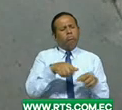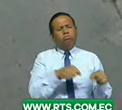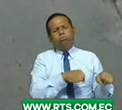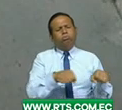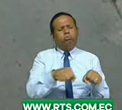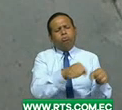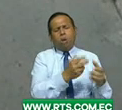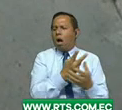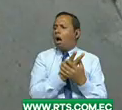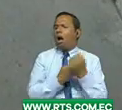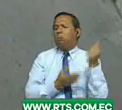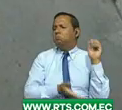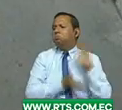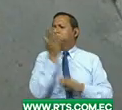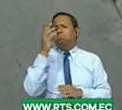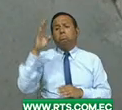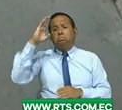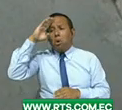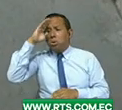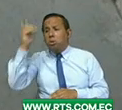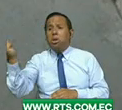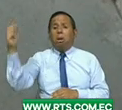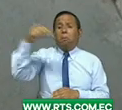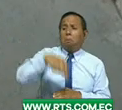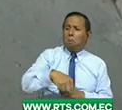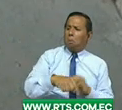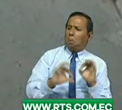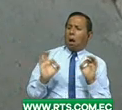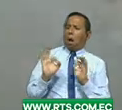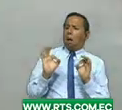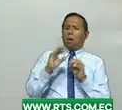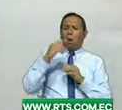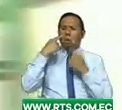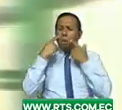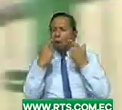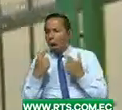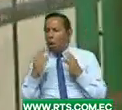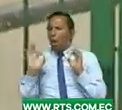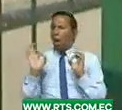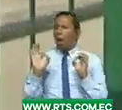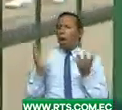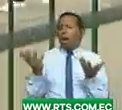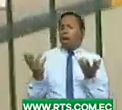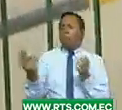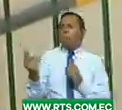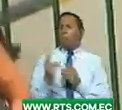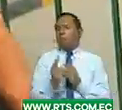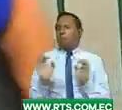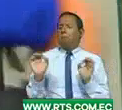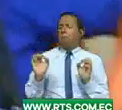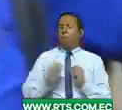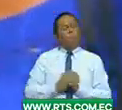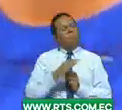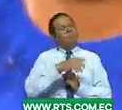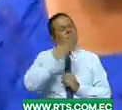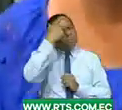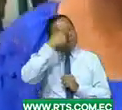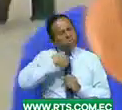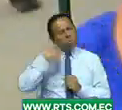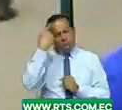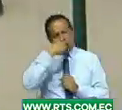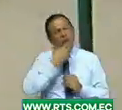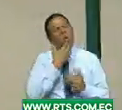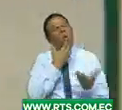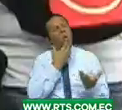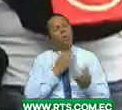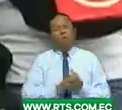cuadra. Ningún policía salió, nadie salió de los guardias que pasan ahí. ¿Más o menos qué características tenía la persona que disparó? Era uno